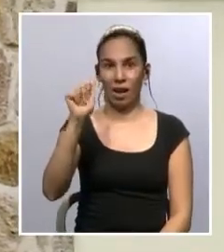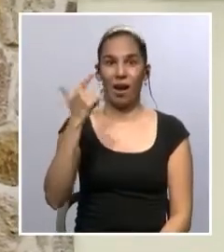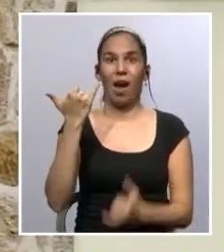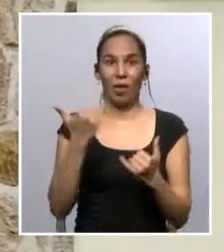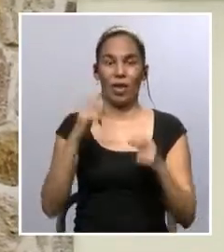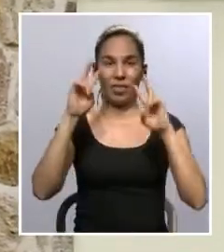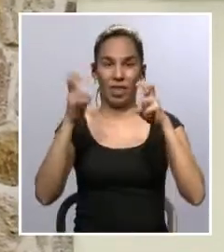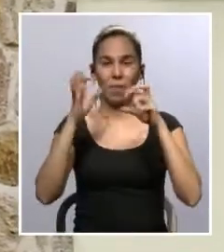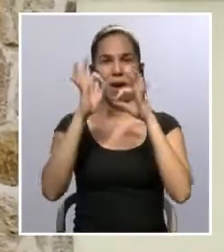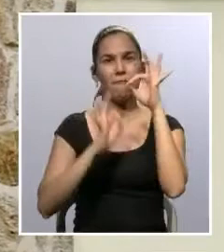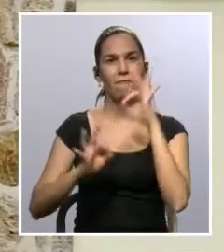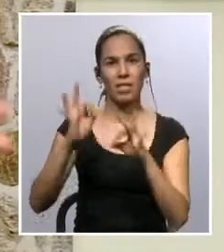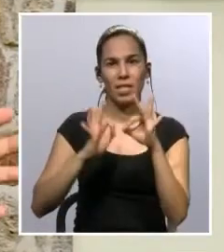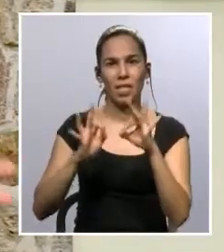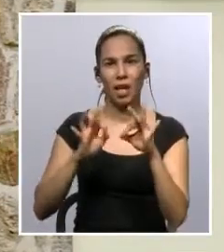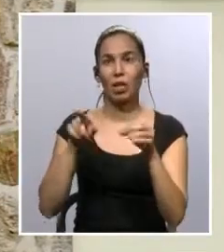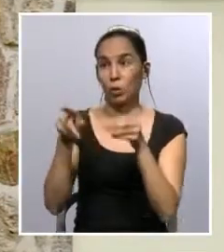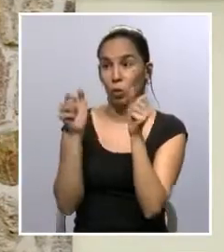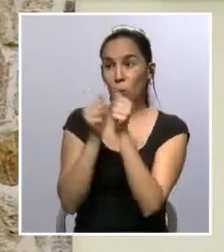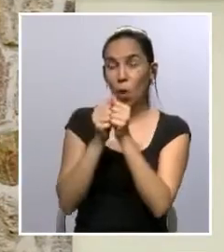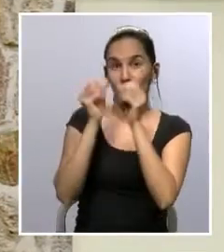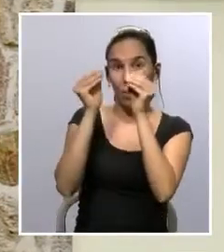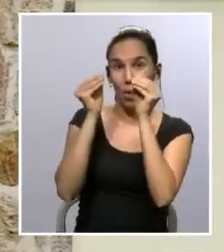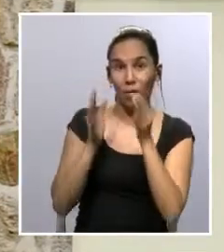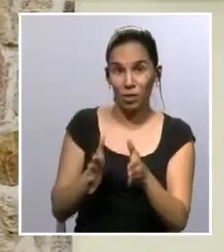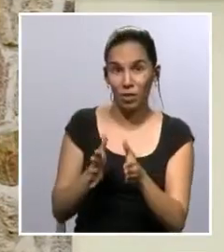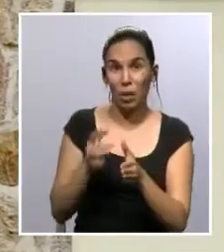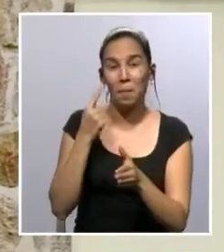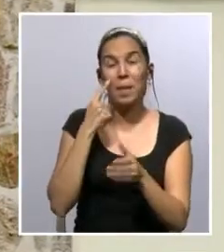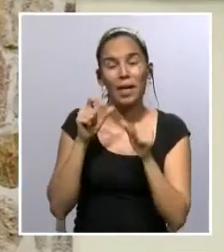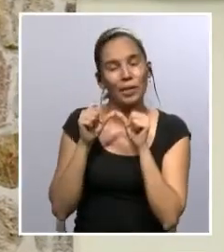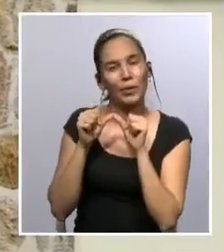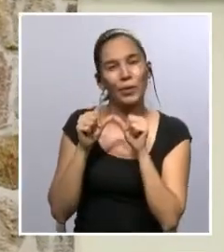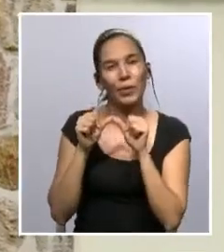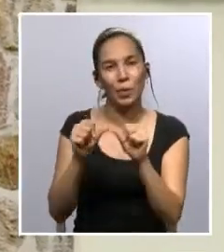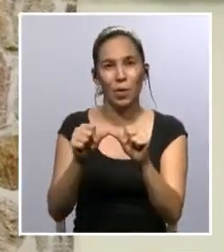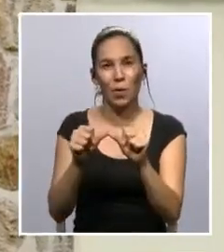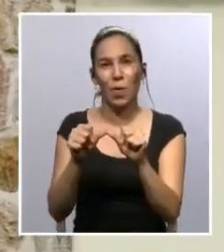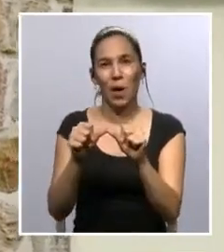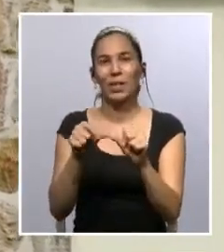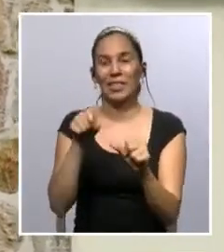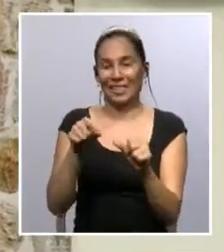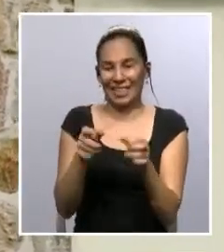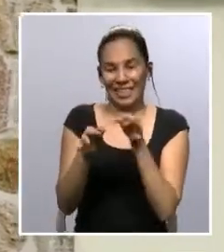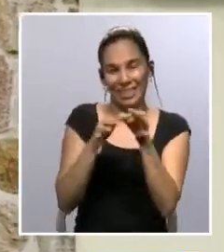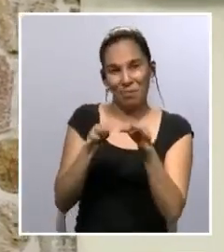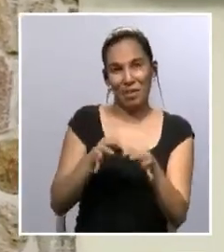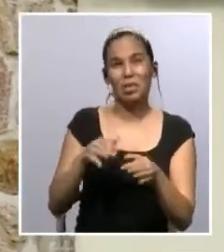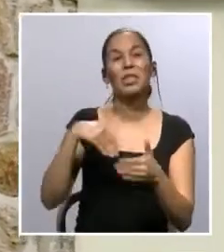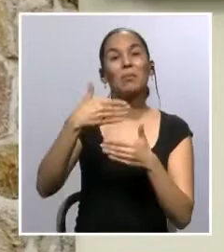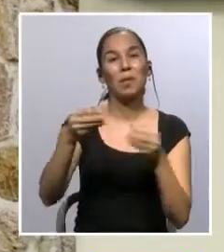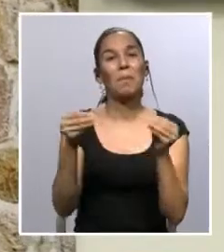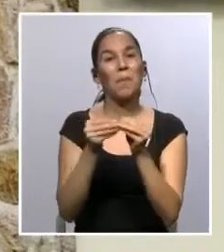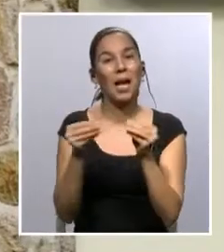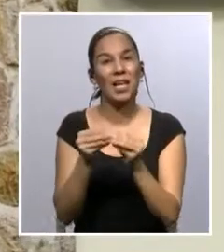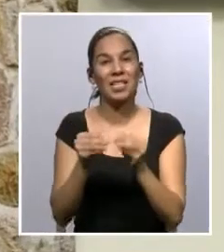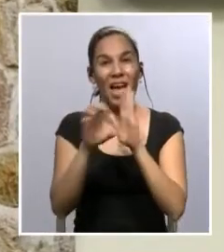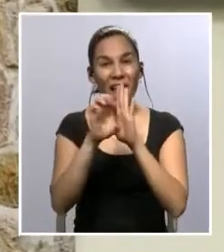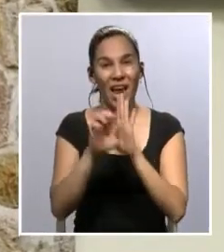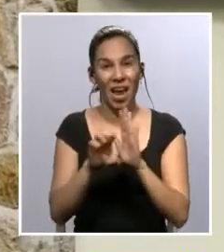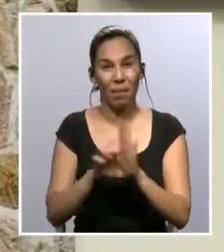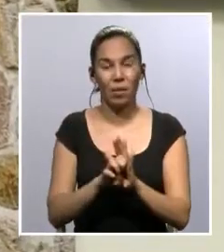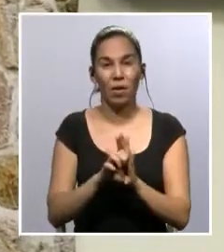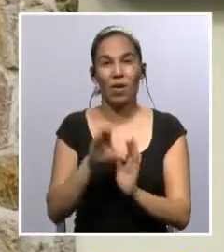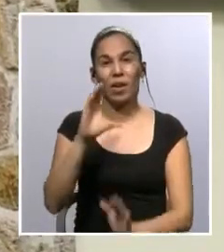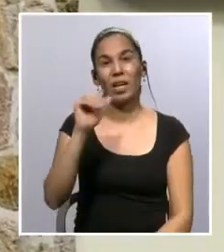y estamos con el profesor Rashid y don Víctor para seguir más adelante con esos detalles y tenemos más ejemplos. Quédese aquí, Café